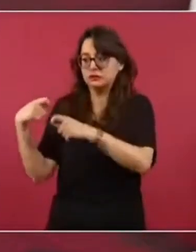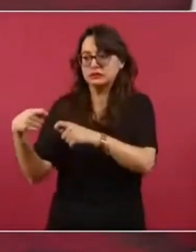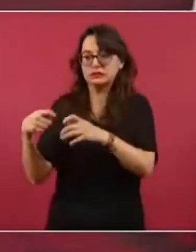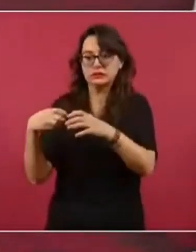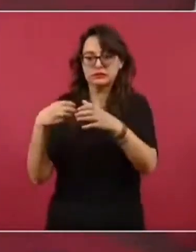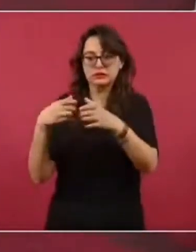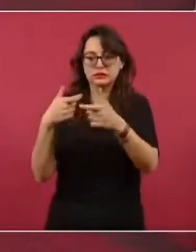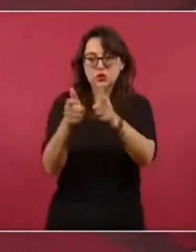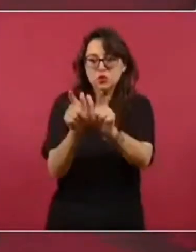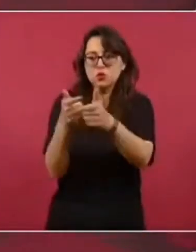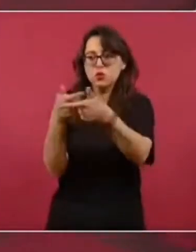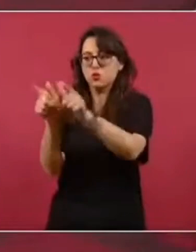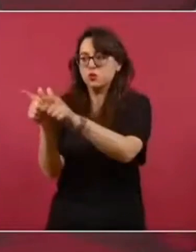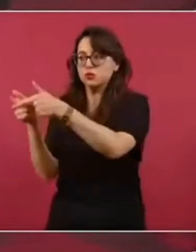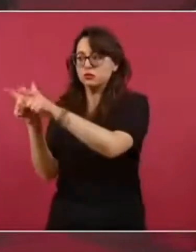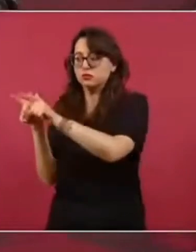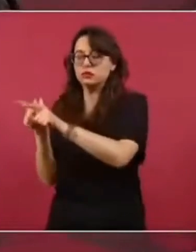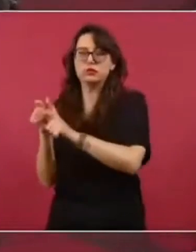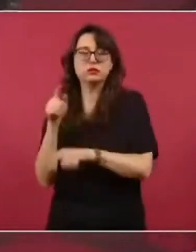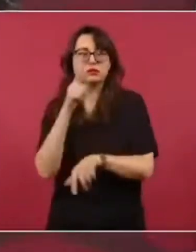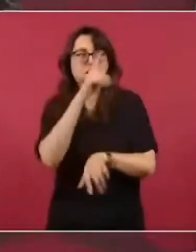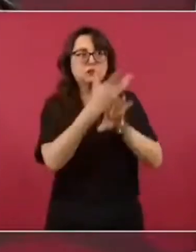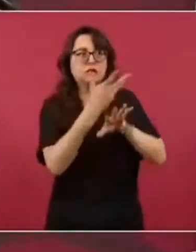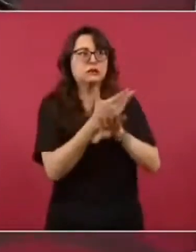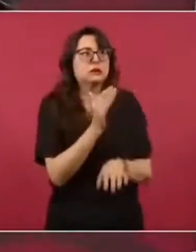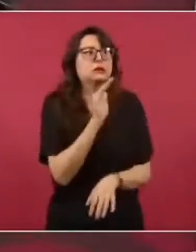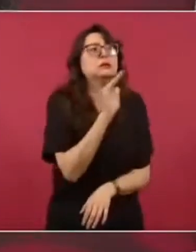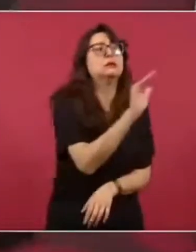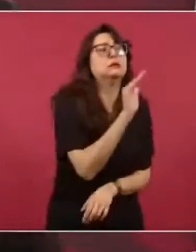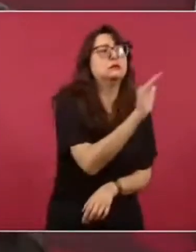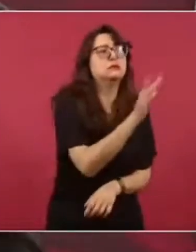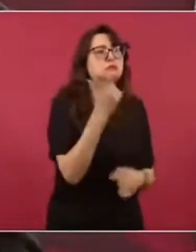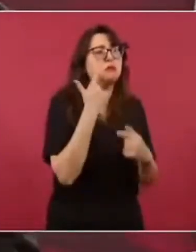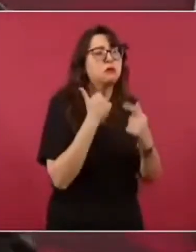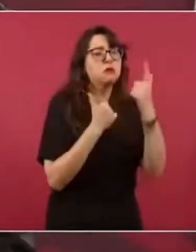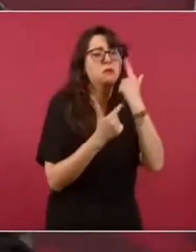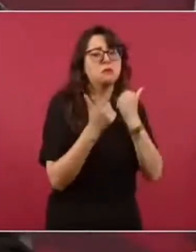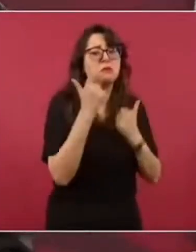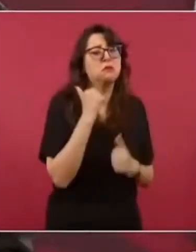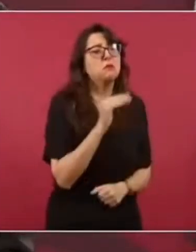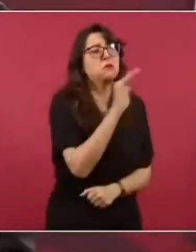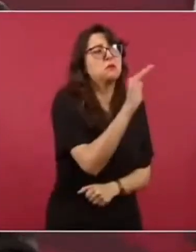Como era antes, ¿no? Como fueron a buscar a Maximiliano.